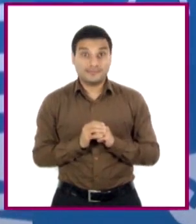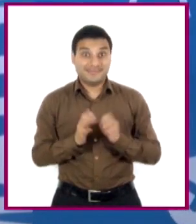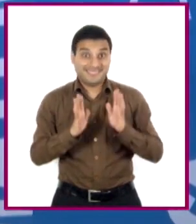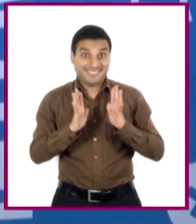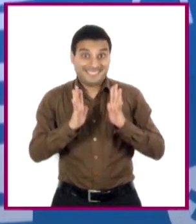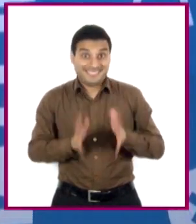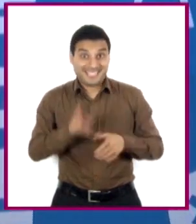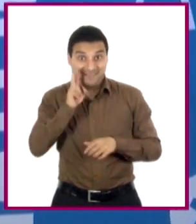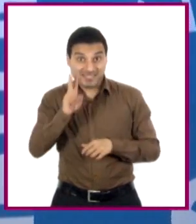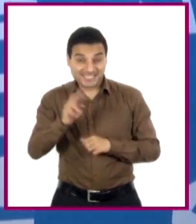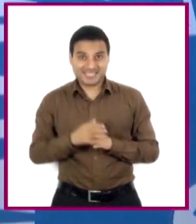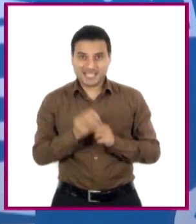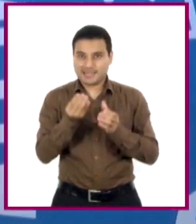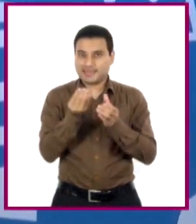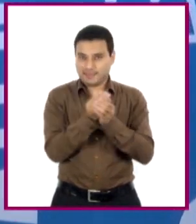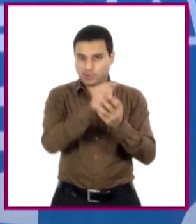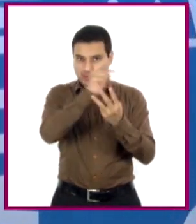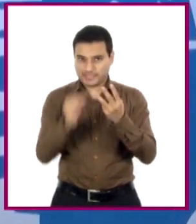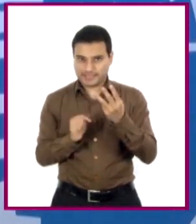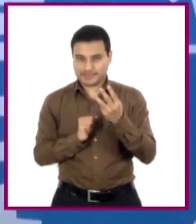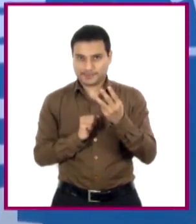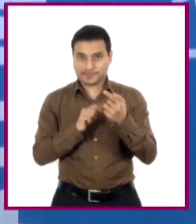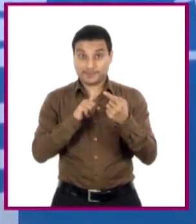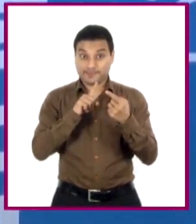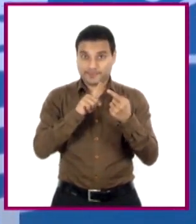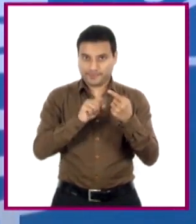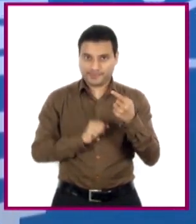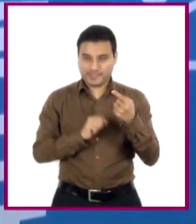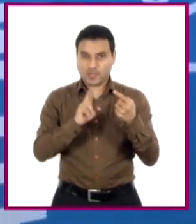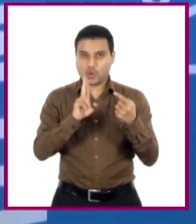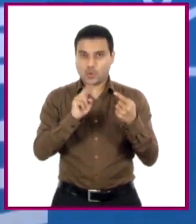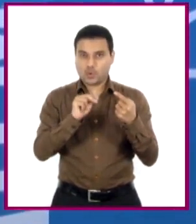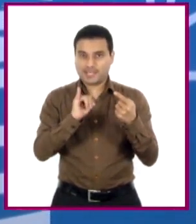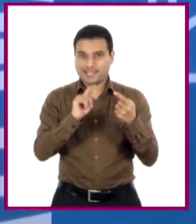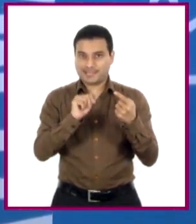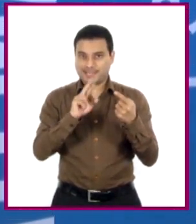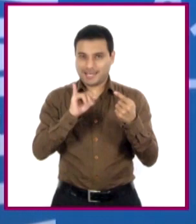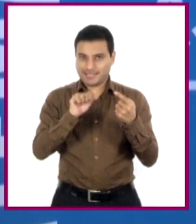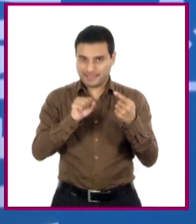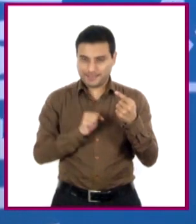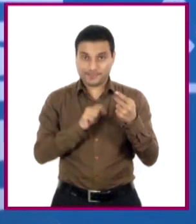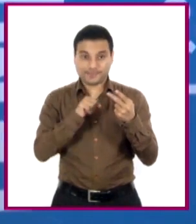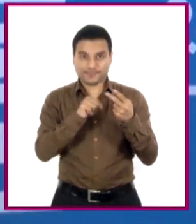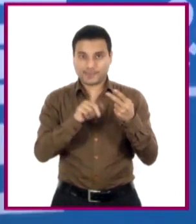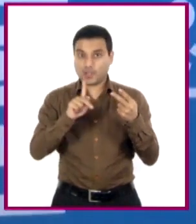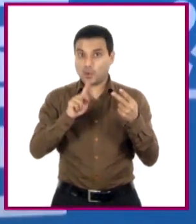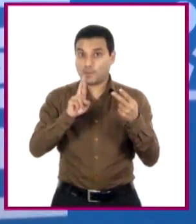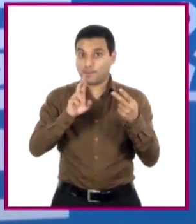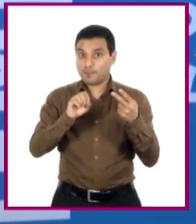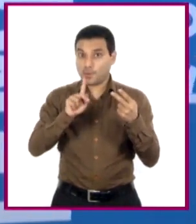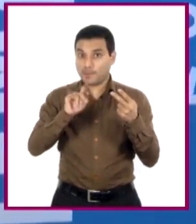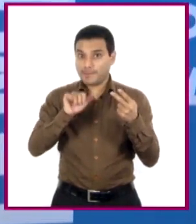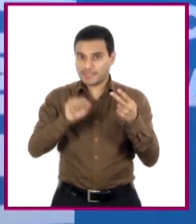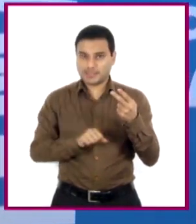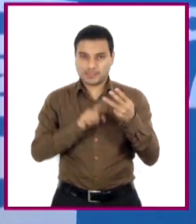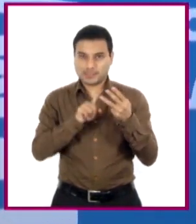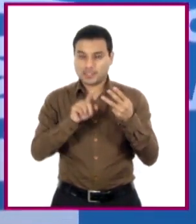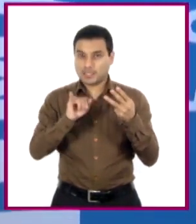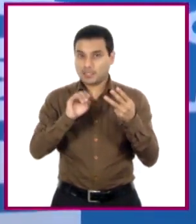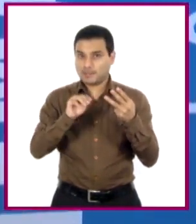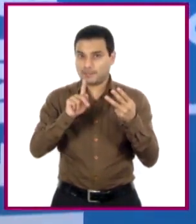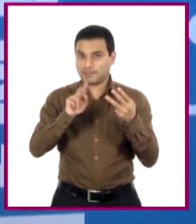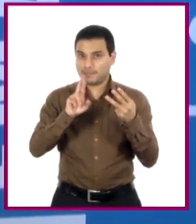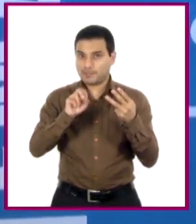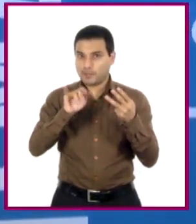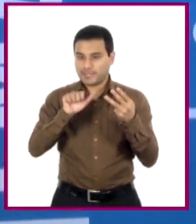revisado 3 tipos de fracciones: las fracciones unitarias y las fracciones propias e impropias, cuyo